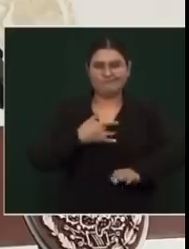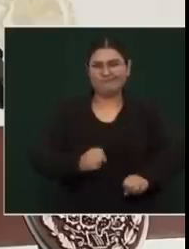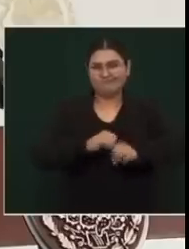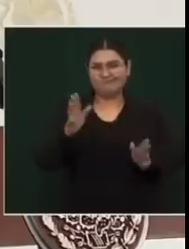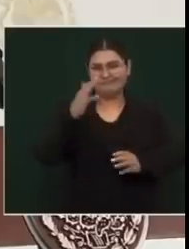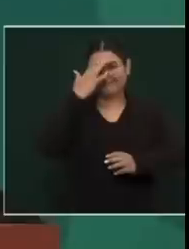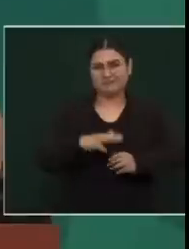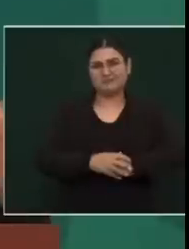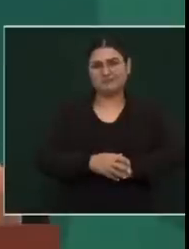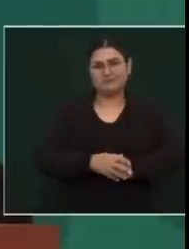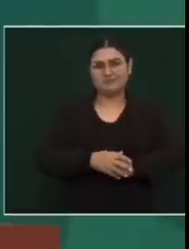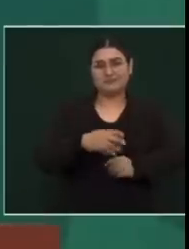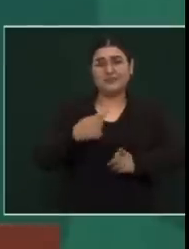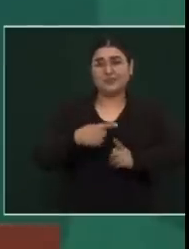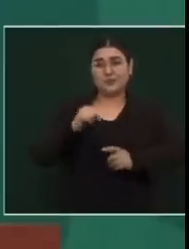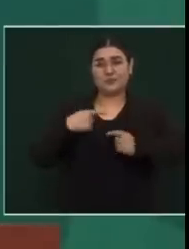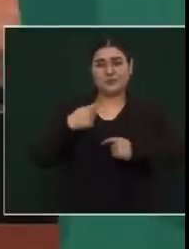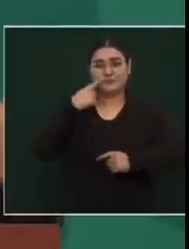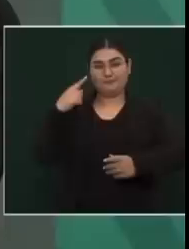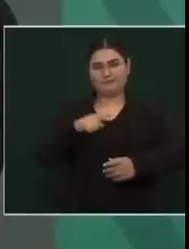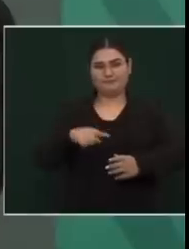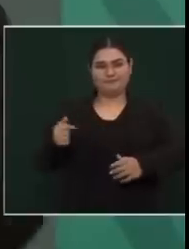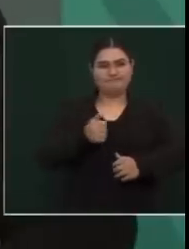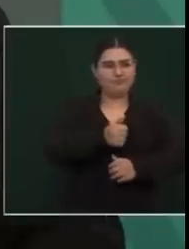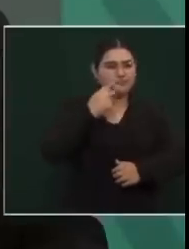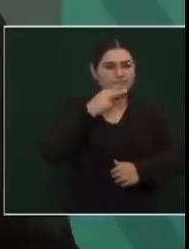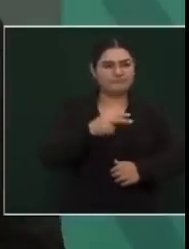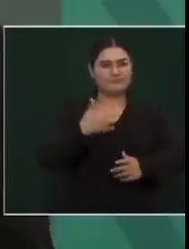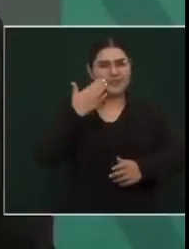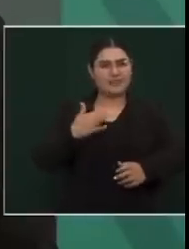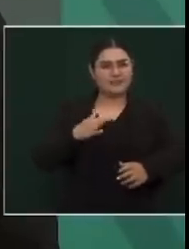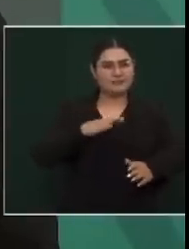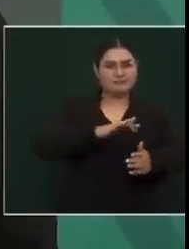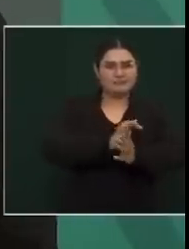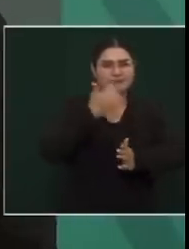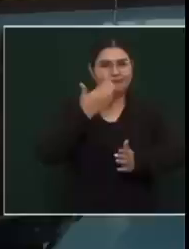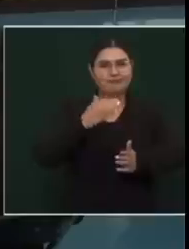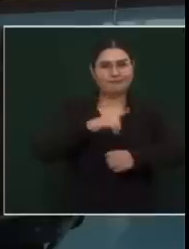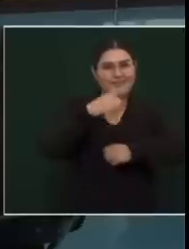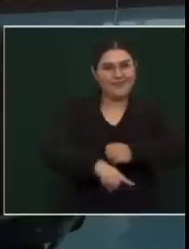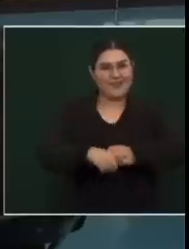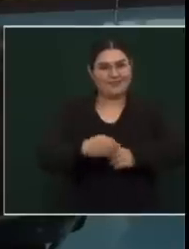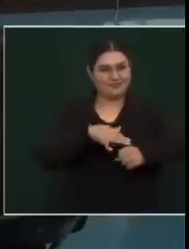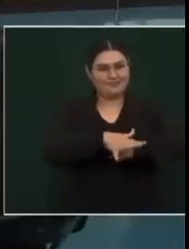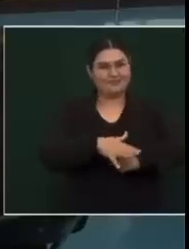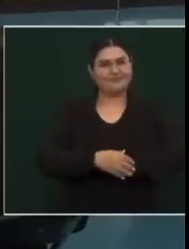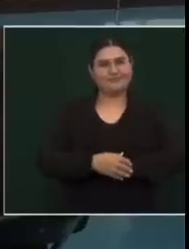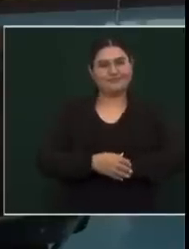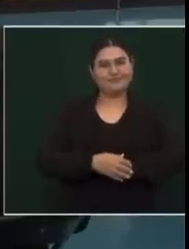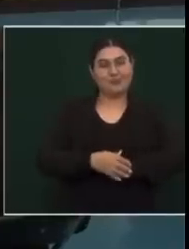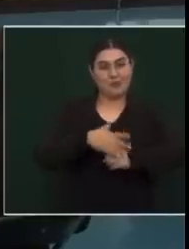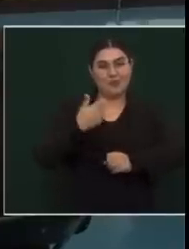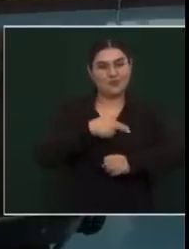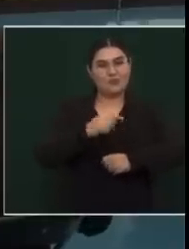Lo mandaron a eso, a querer mancharlos. Y vamos a